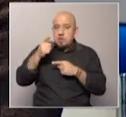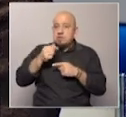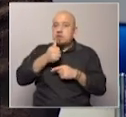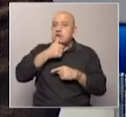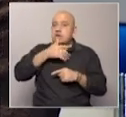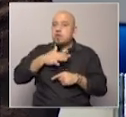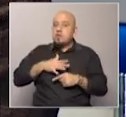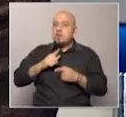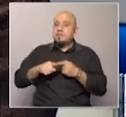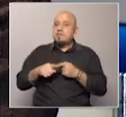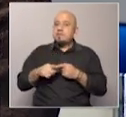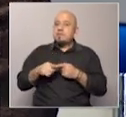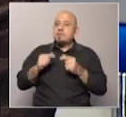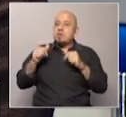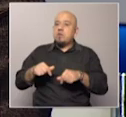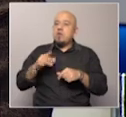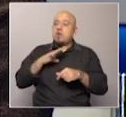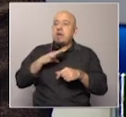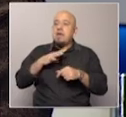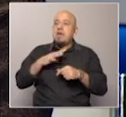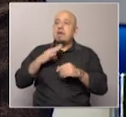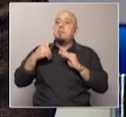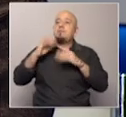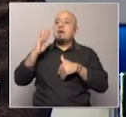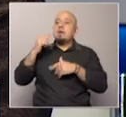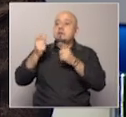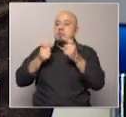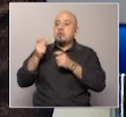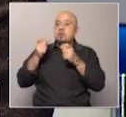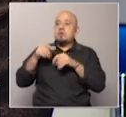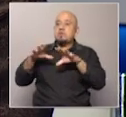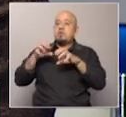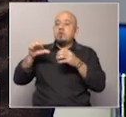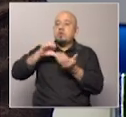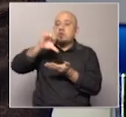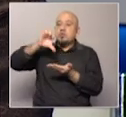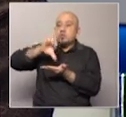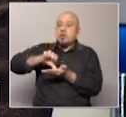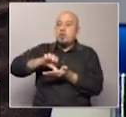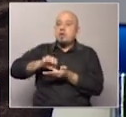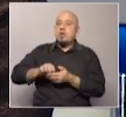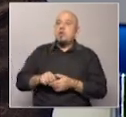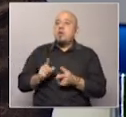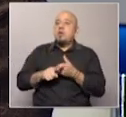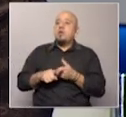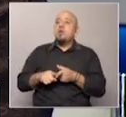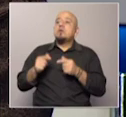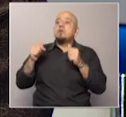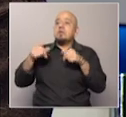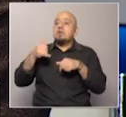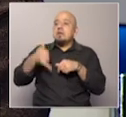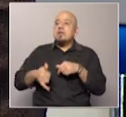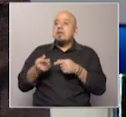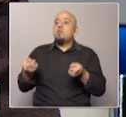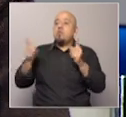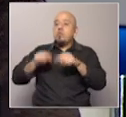humanidad que hay hoy en día más gente viendo en ciudades que no en ciudades en la ciudad se tiene que volver un espacio